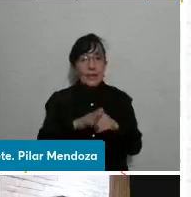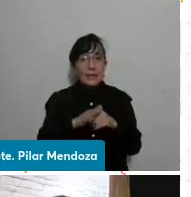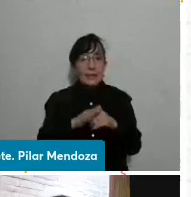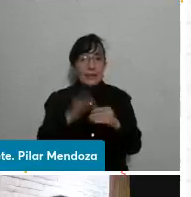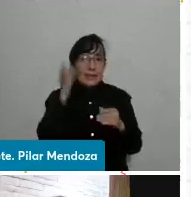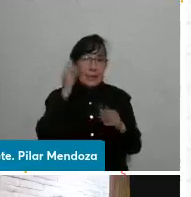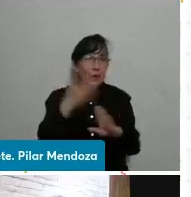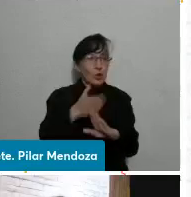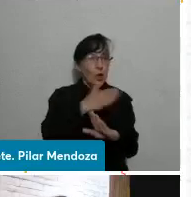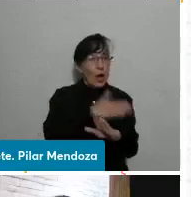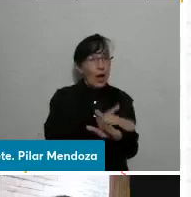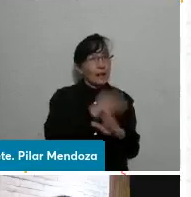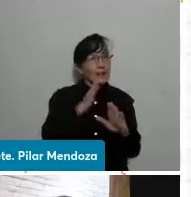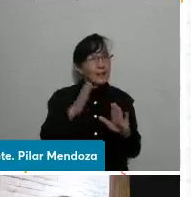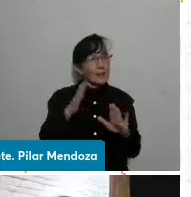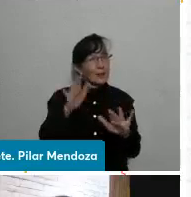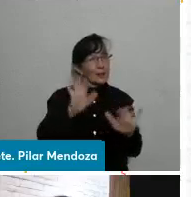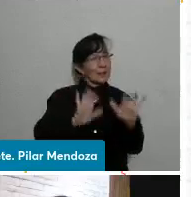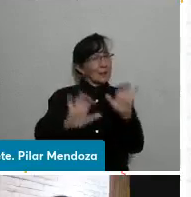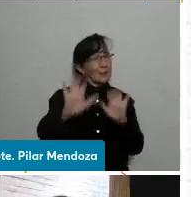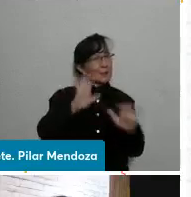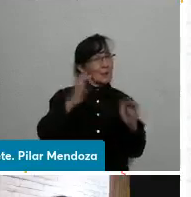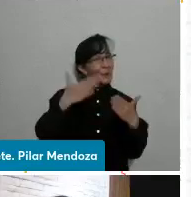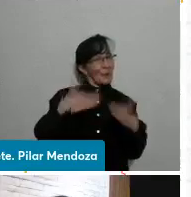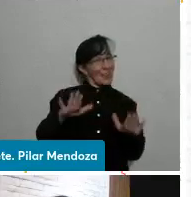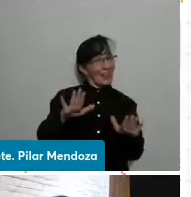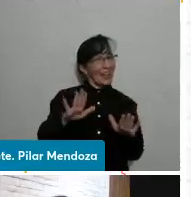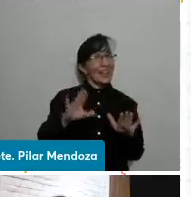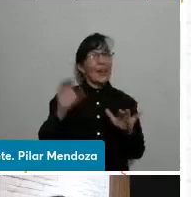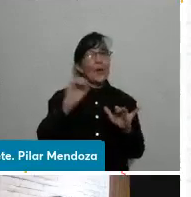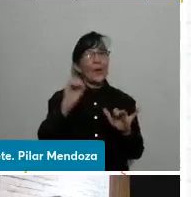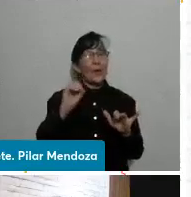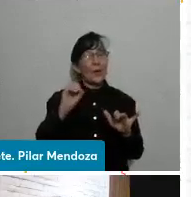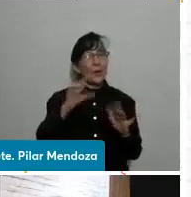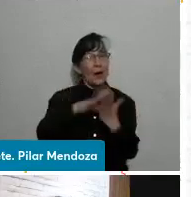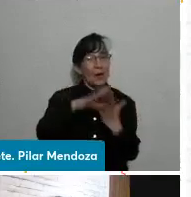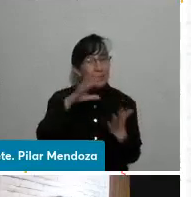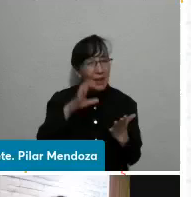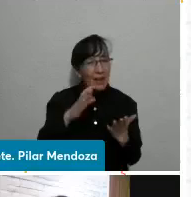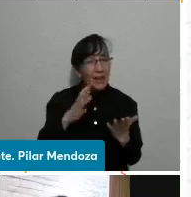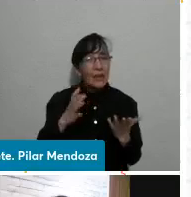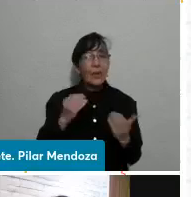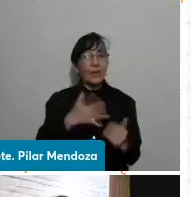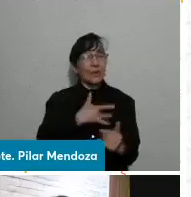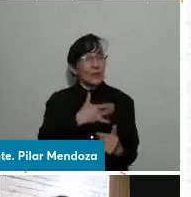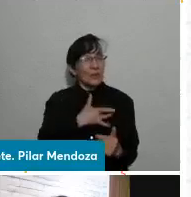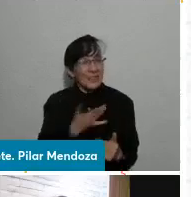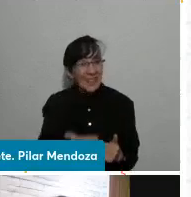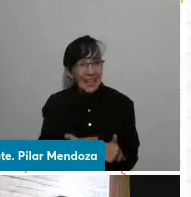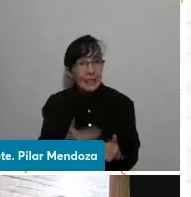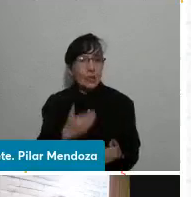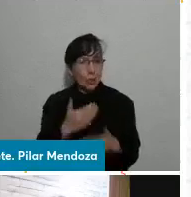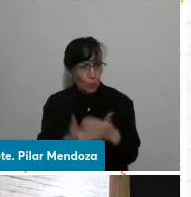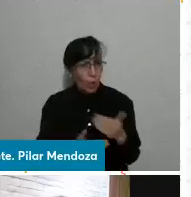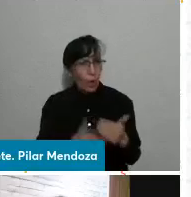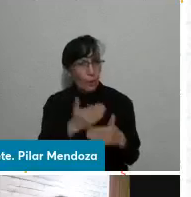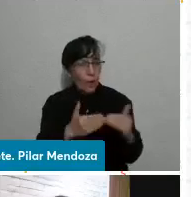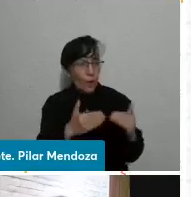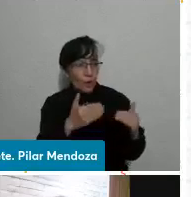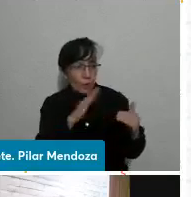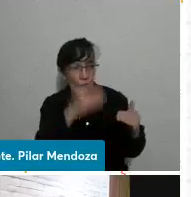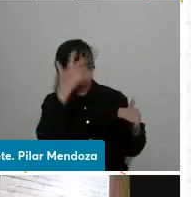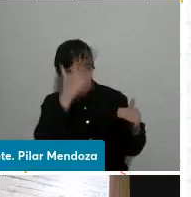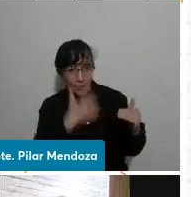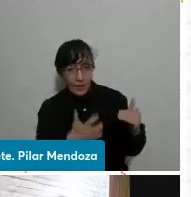conductas evitativas, indicadores de desmotivación, y que nos permita